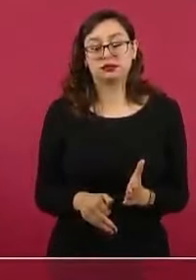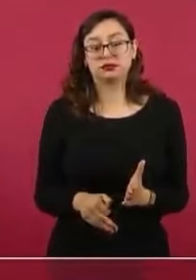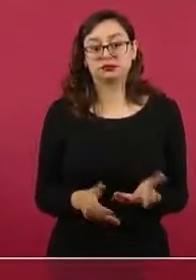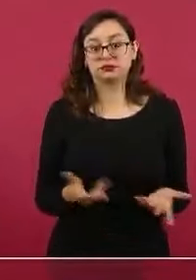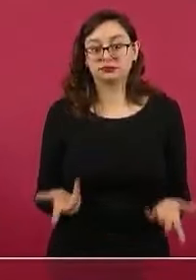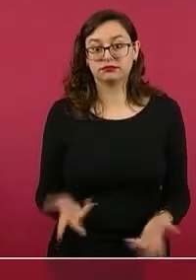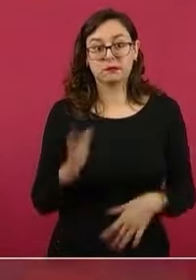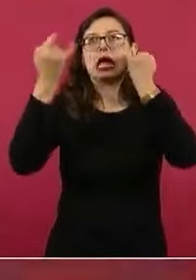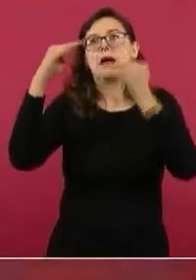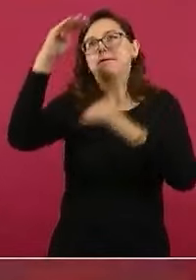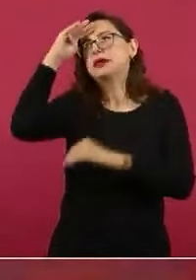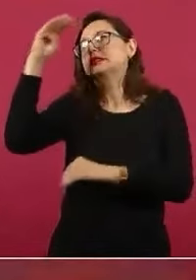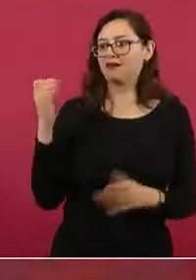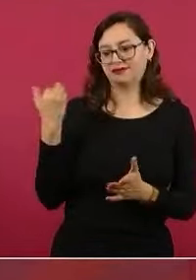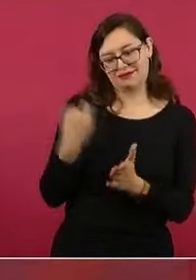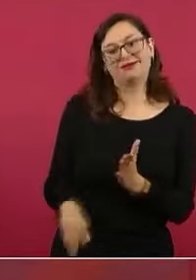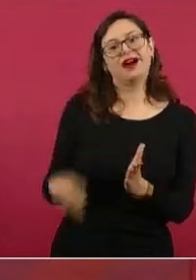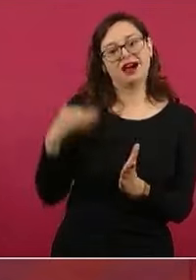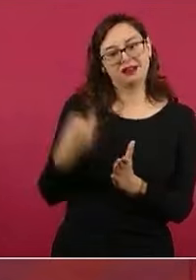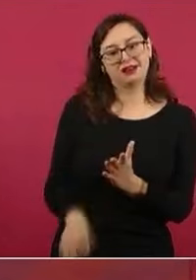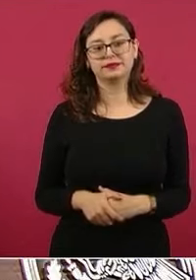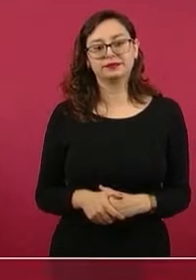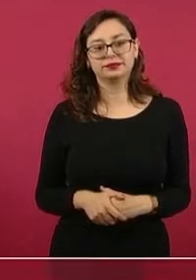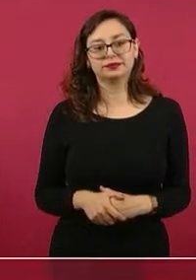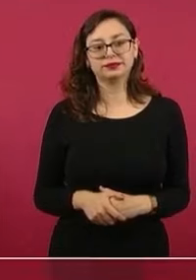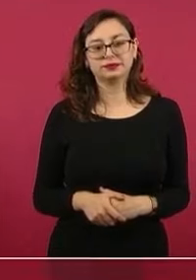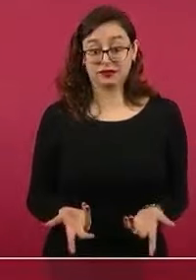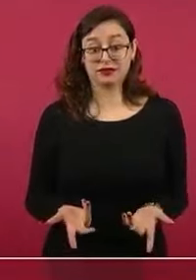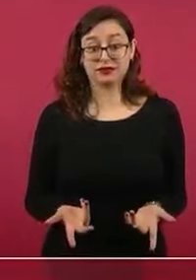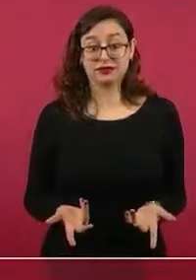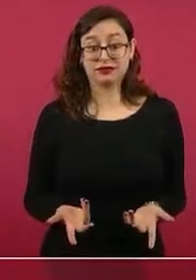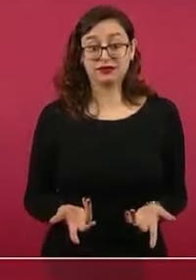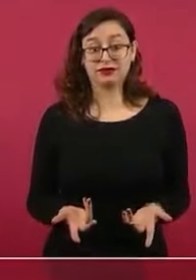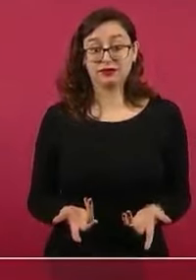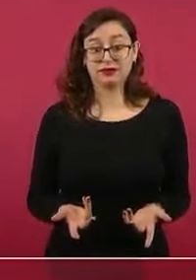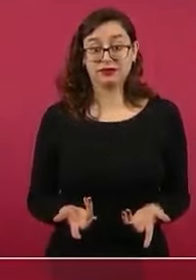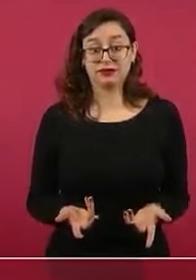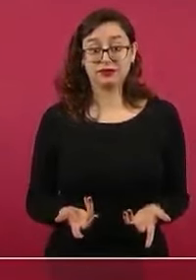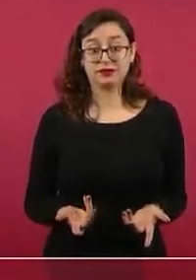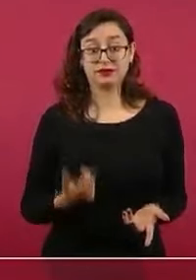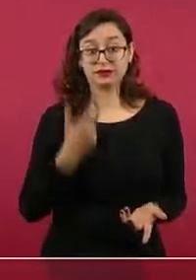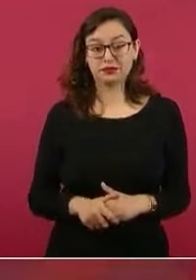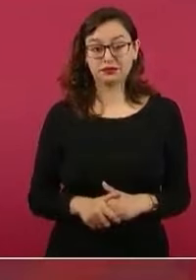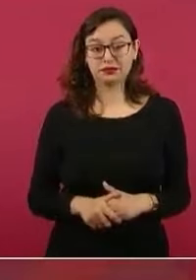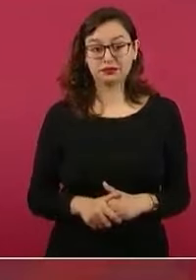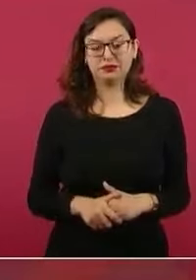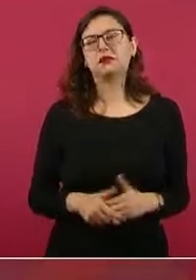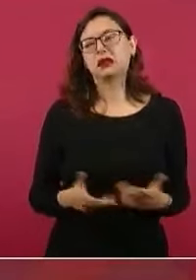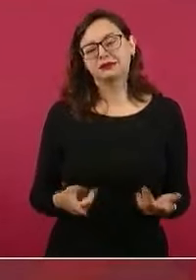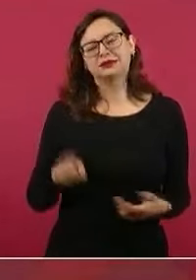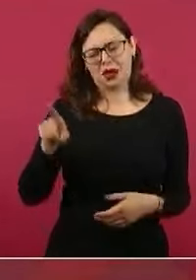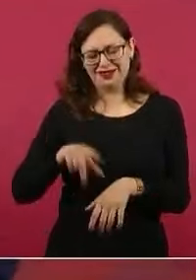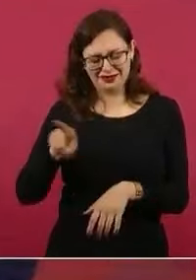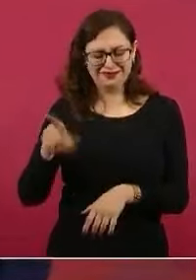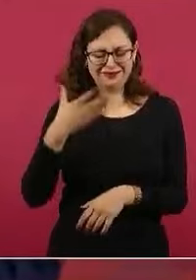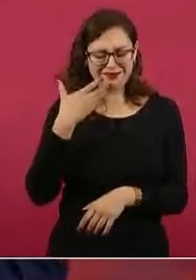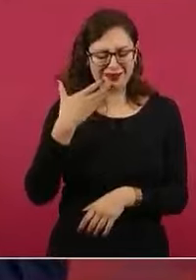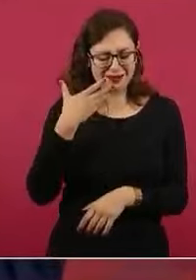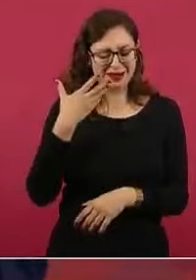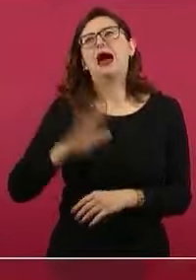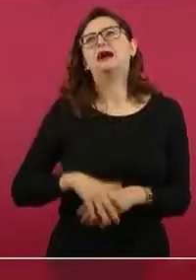más imaginación y talento y experiencia. Entonces, no del gobernador, ¿eh? Él tiene imaginación, tiene talento,